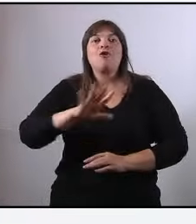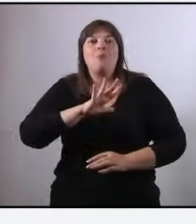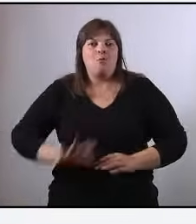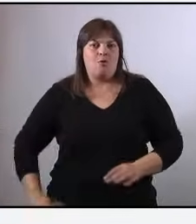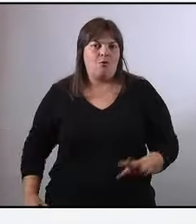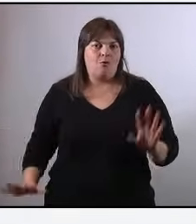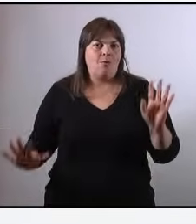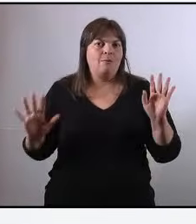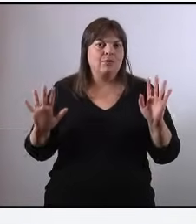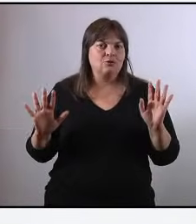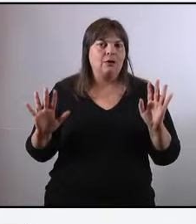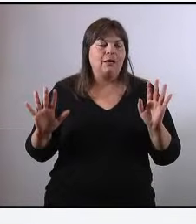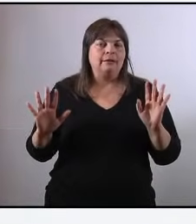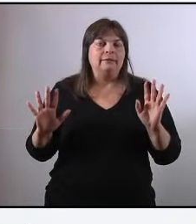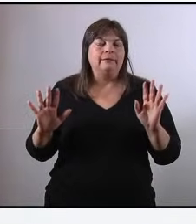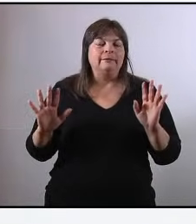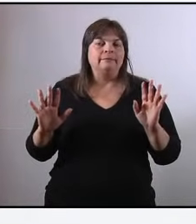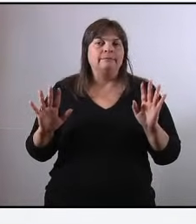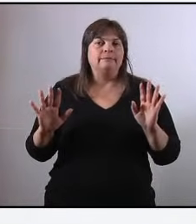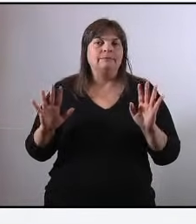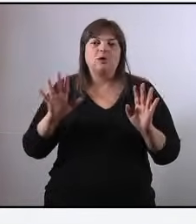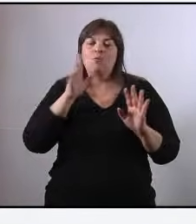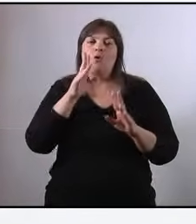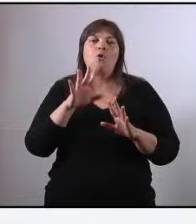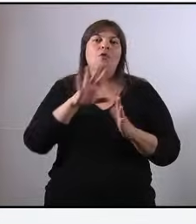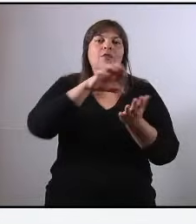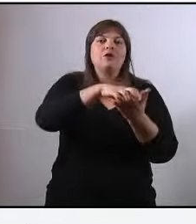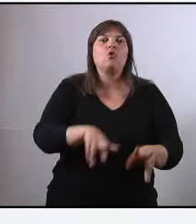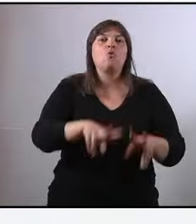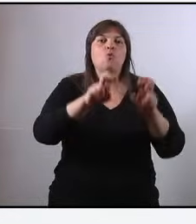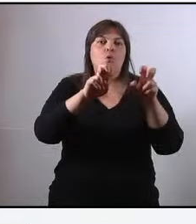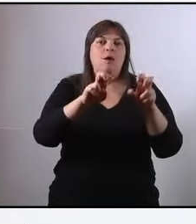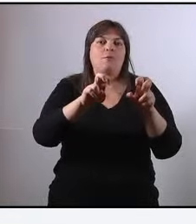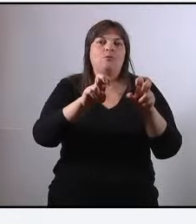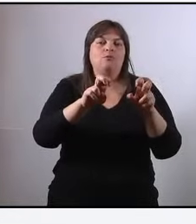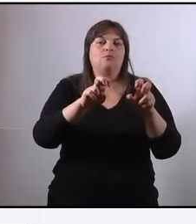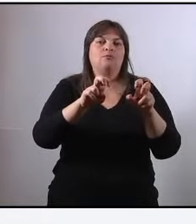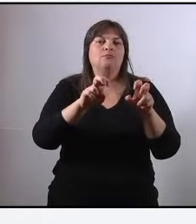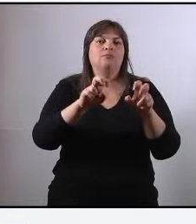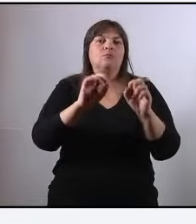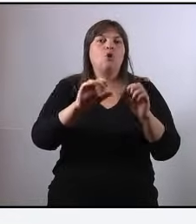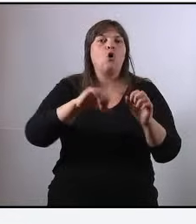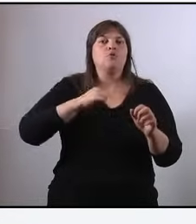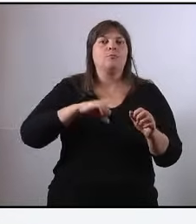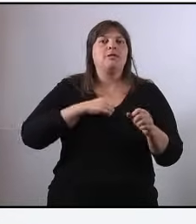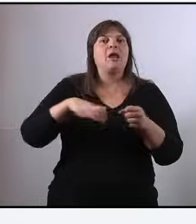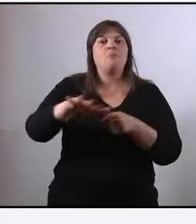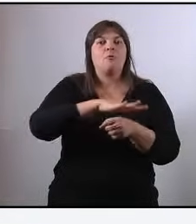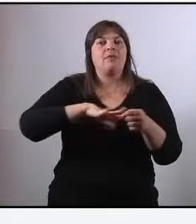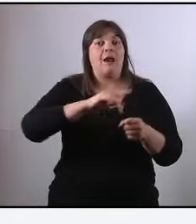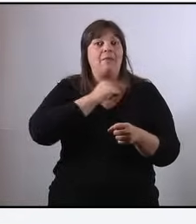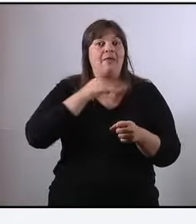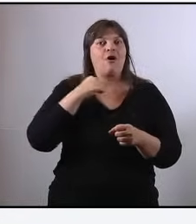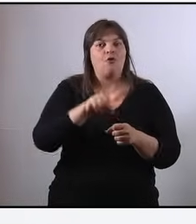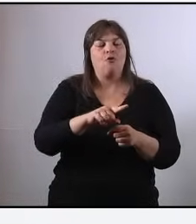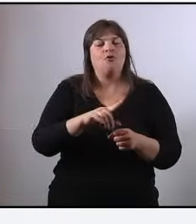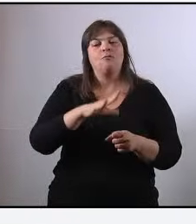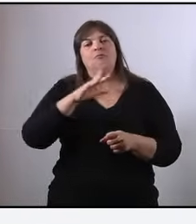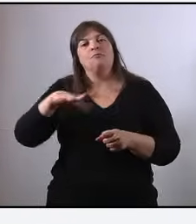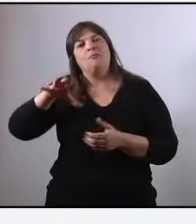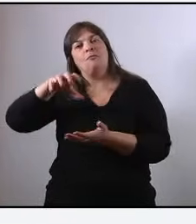provisional antes de que esté listo el nuevo centro de salud previsto en el Hospital Provincial de Badajoz.